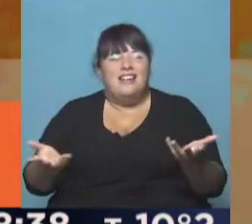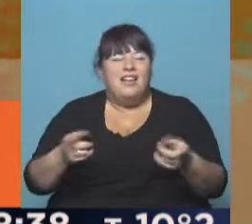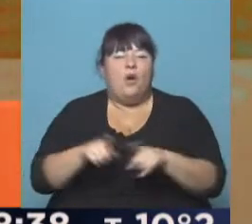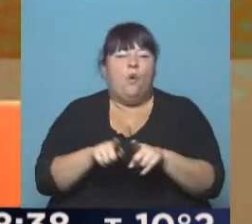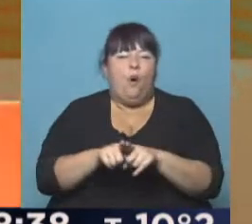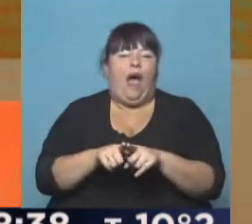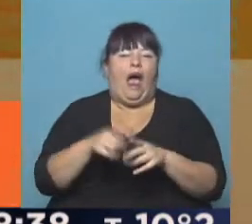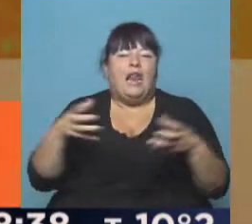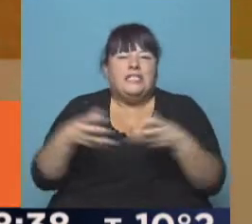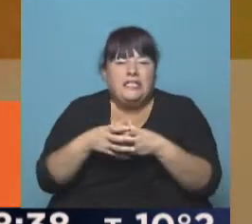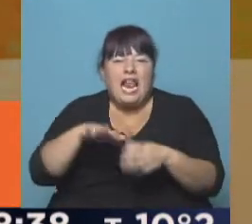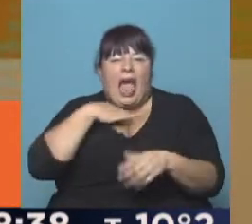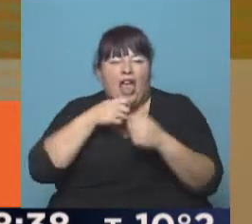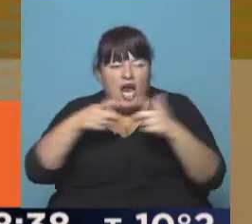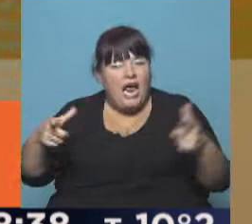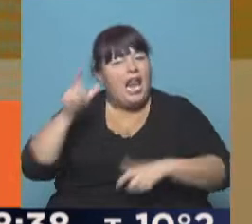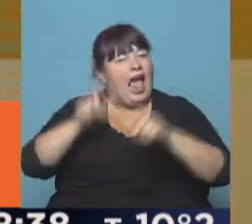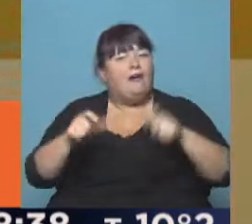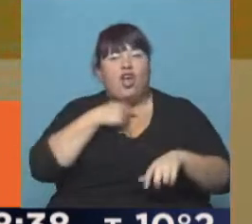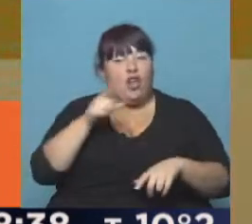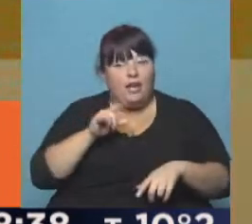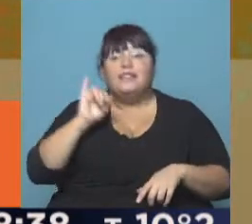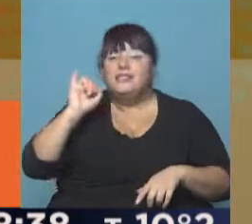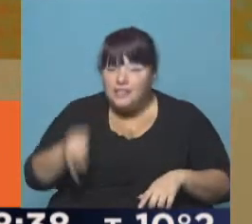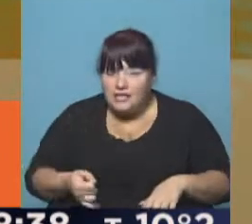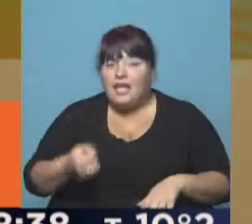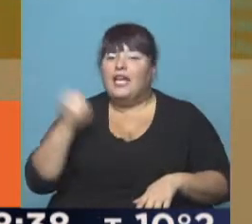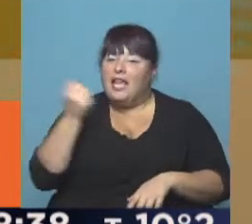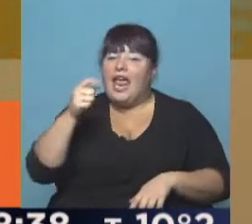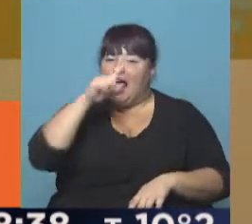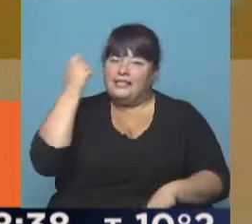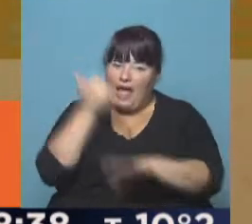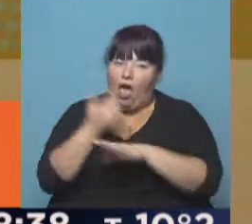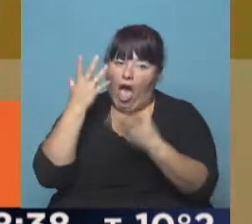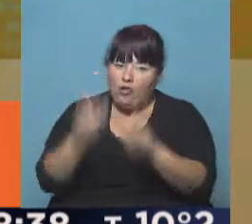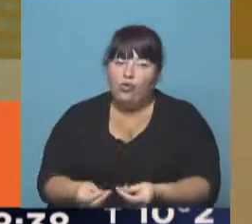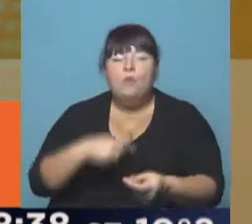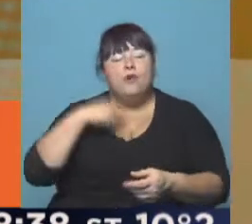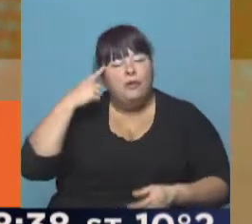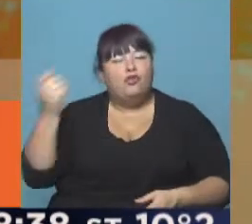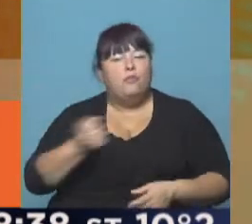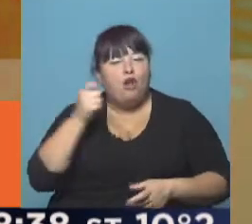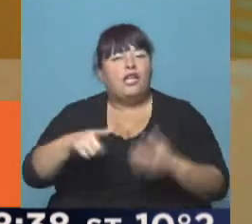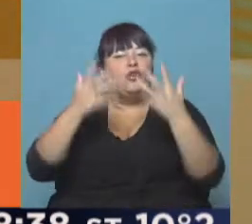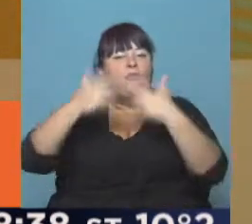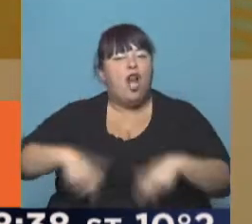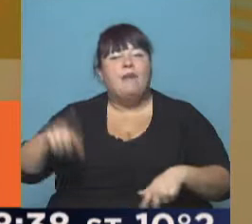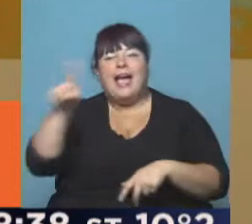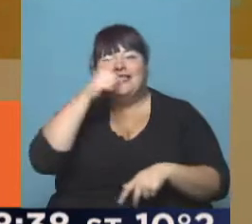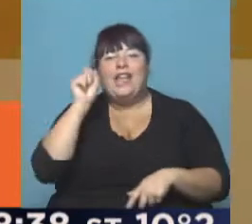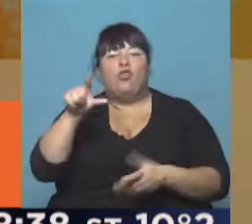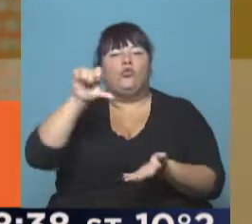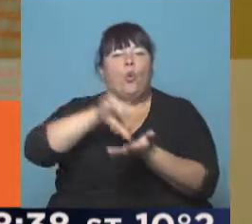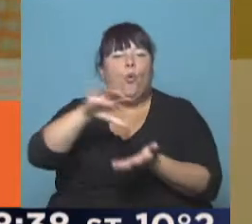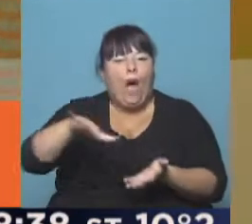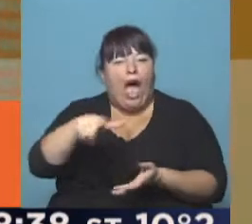son aguantaderos delincuencia la gente no quiere estar siquiera el estado por eso a mí me parece que es muy importante este programa del estado en tu barrio